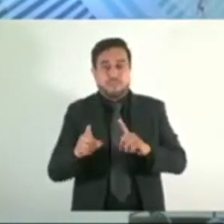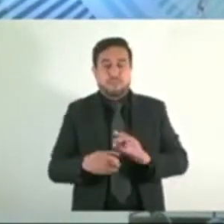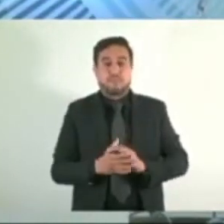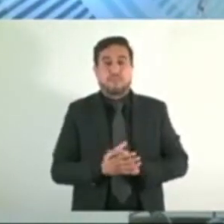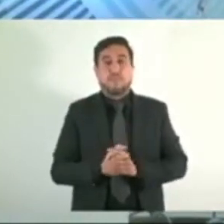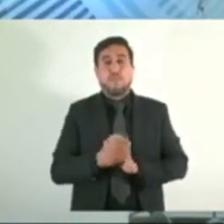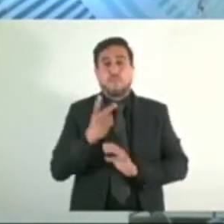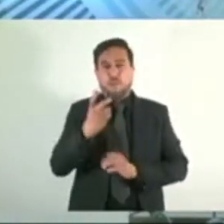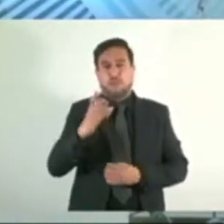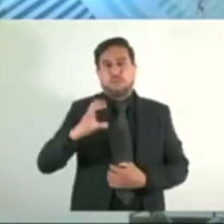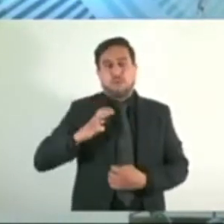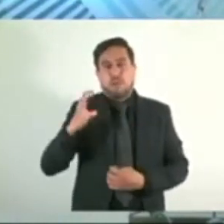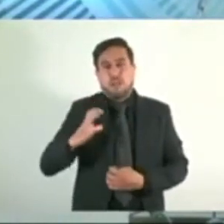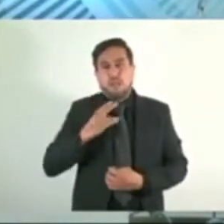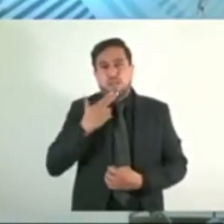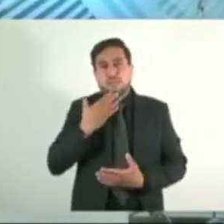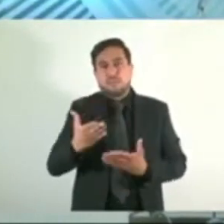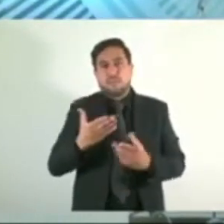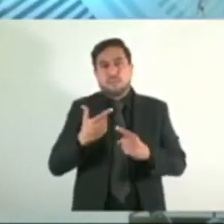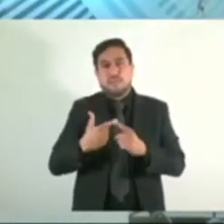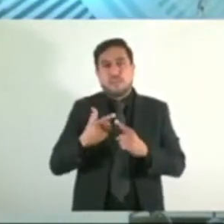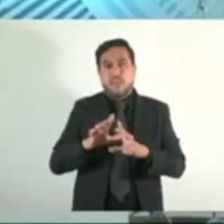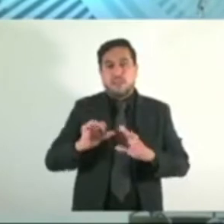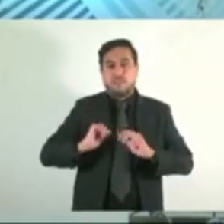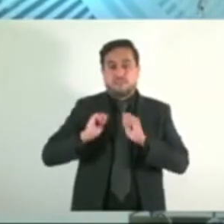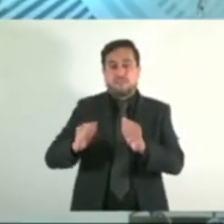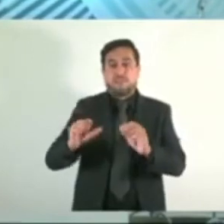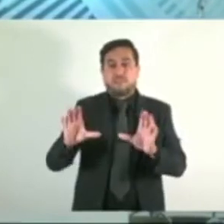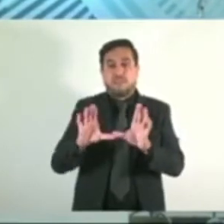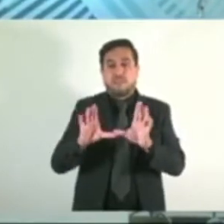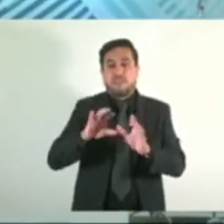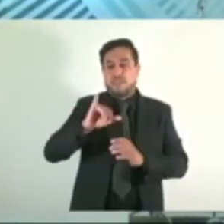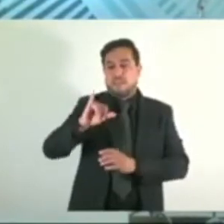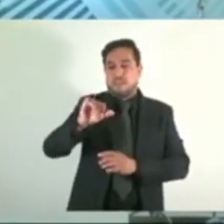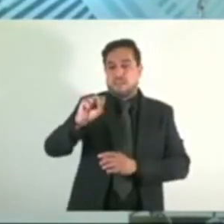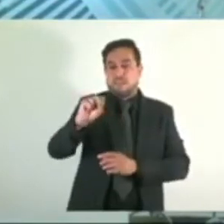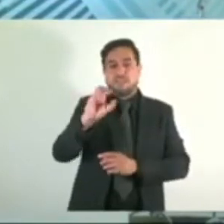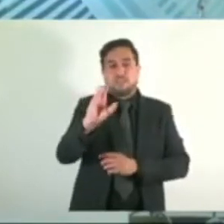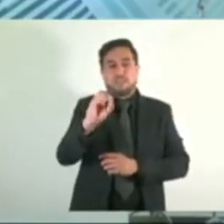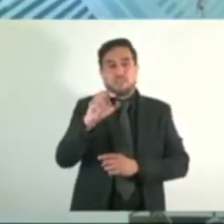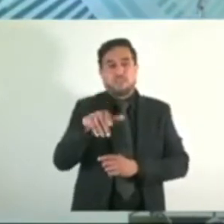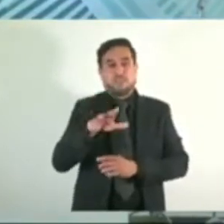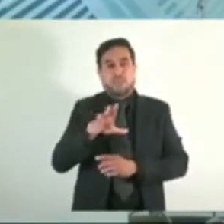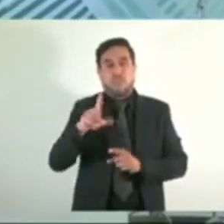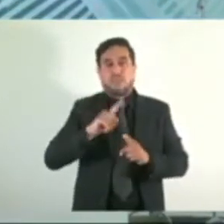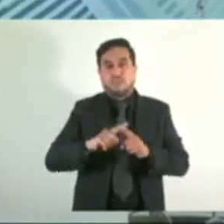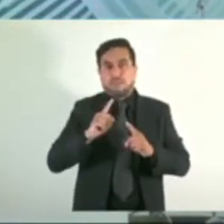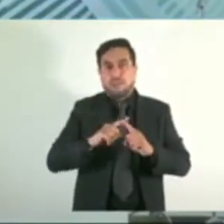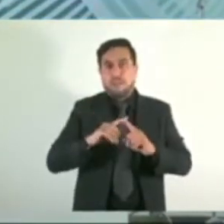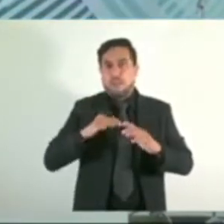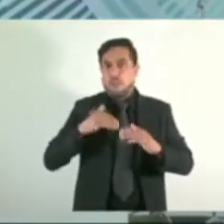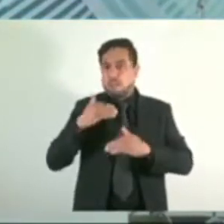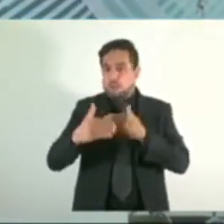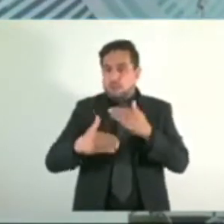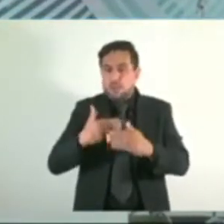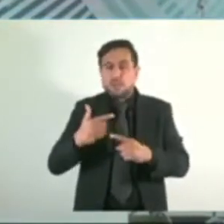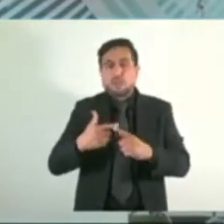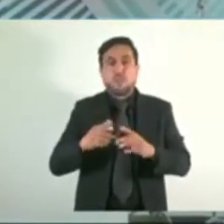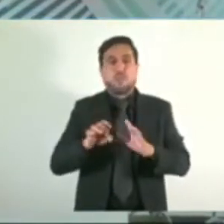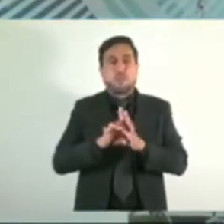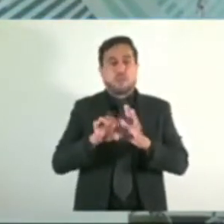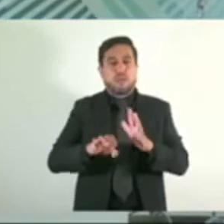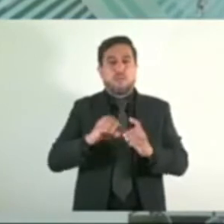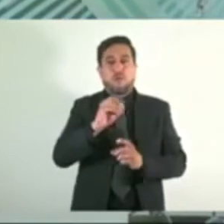servicios es avalada por la certificación ISO, que ha alcanzado en diversos procesos, como los sistemas de